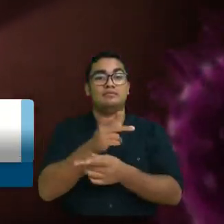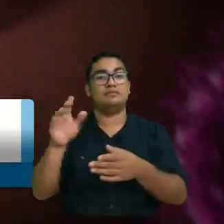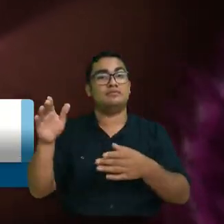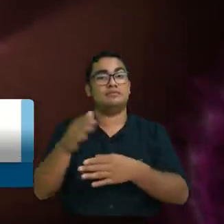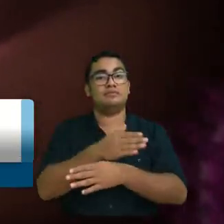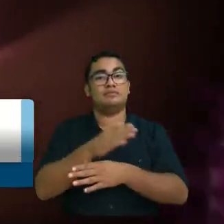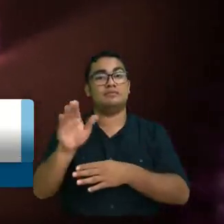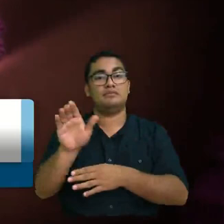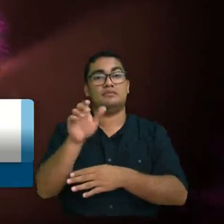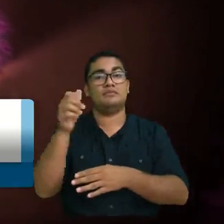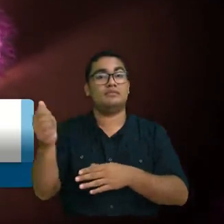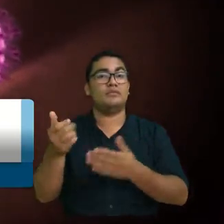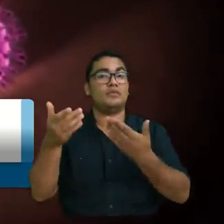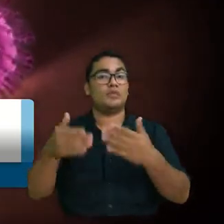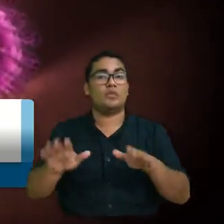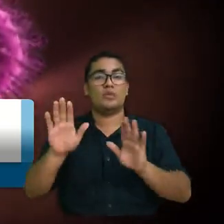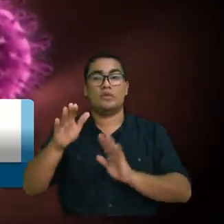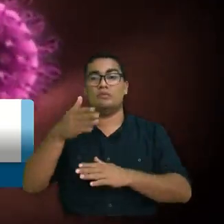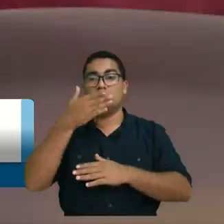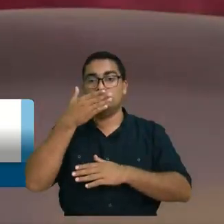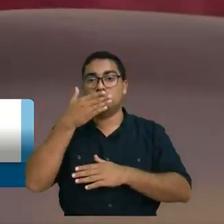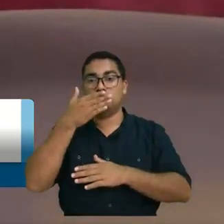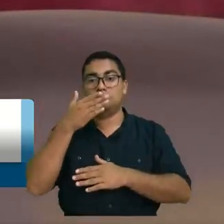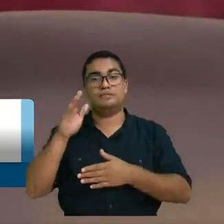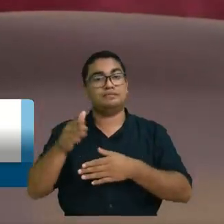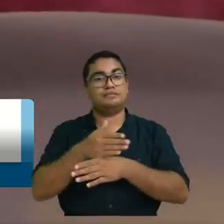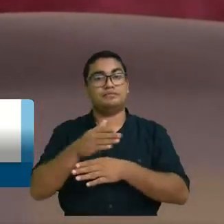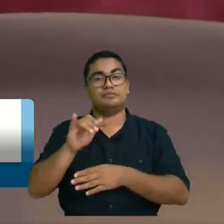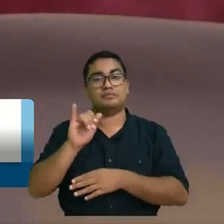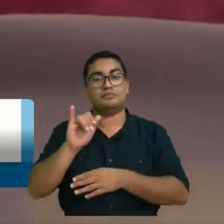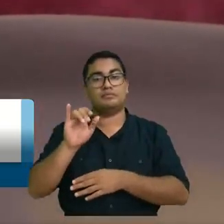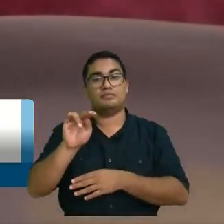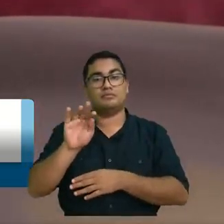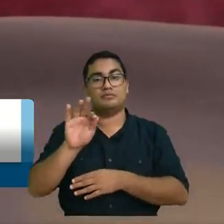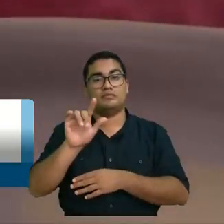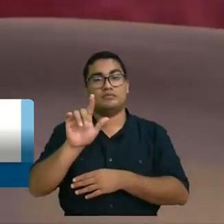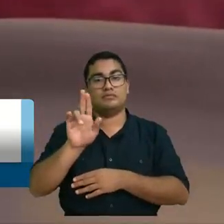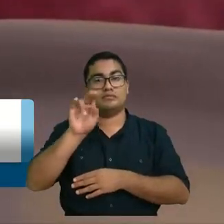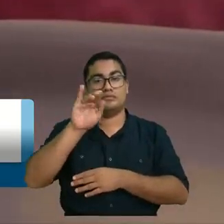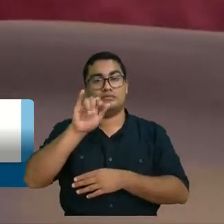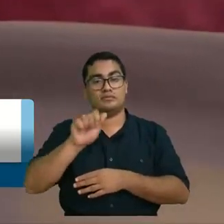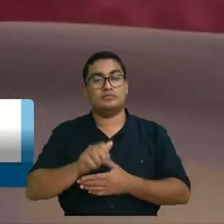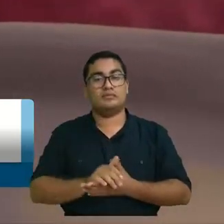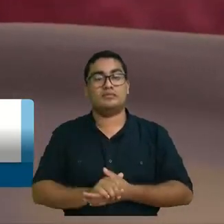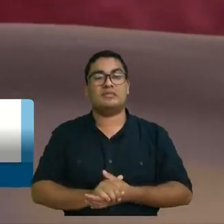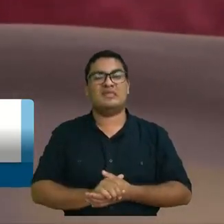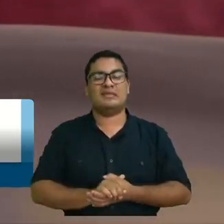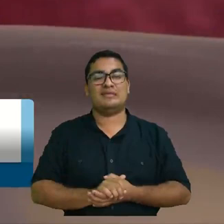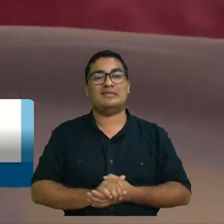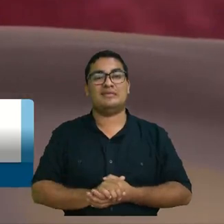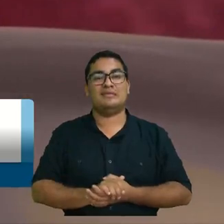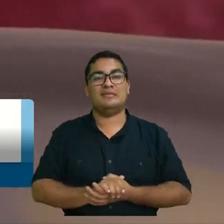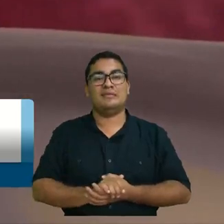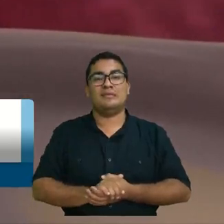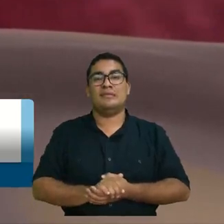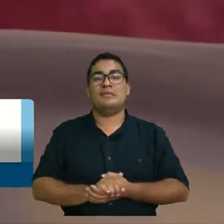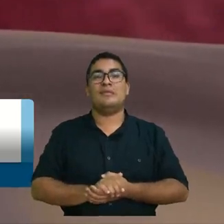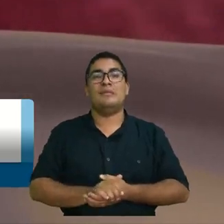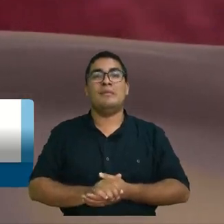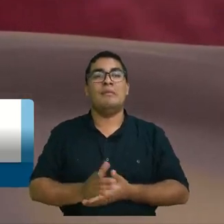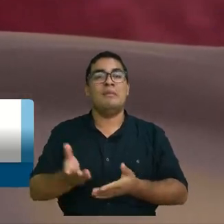de la gripe común. Ya. Precisamente, doctor, cuando hablábamos de los